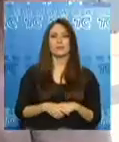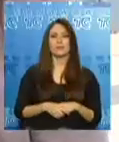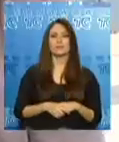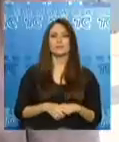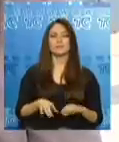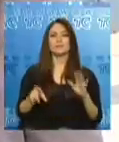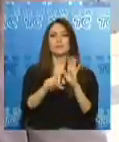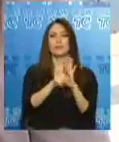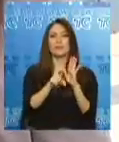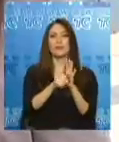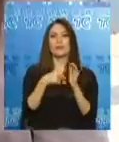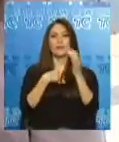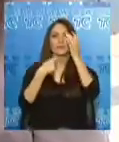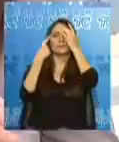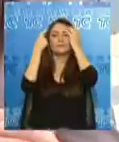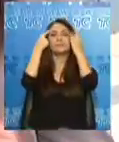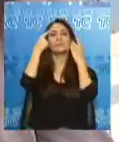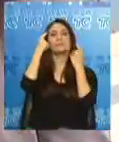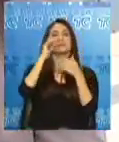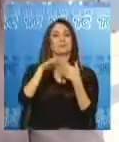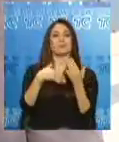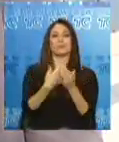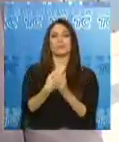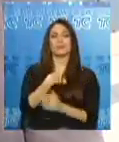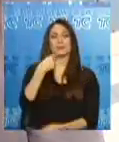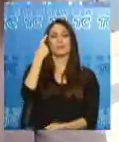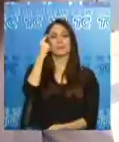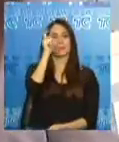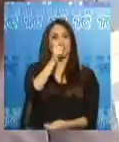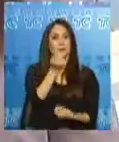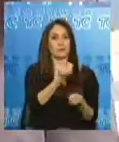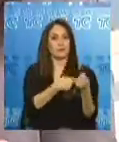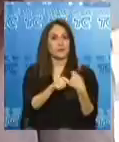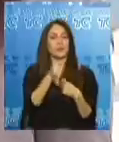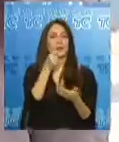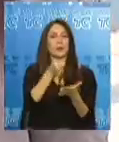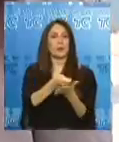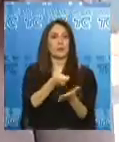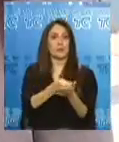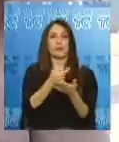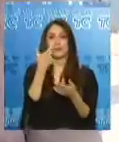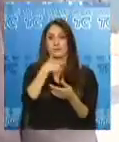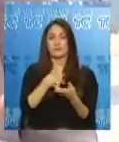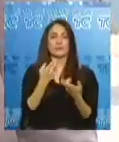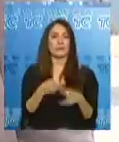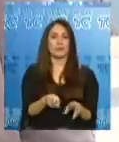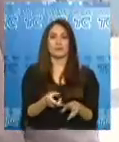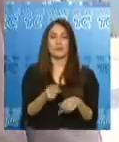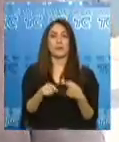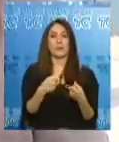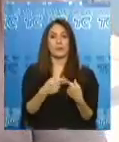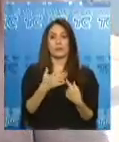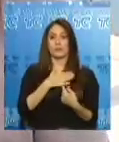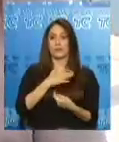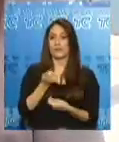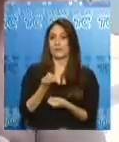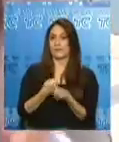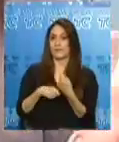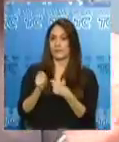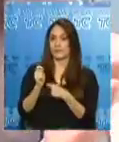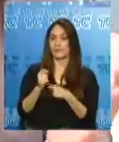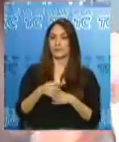Es una ley pensada en todos, tanto para el vendedor como para el comprador. El comprador también se beneficia, porque si el vendedor indica